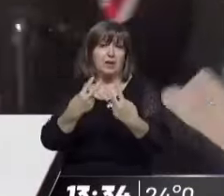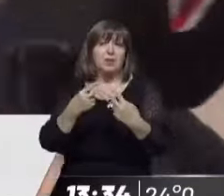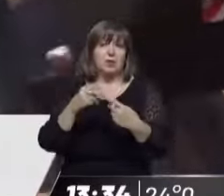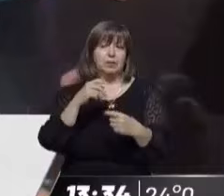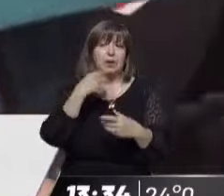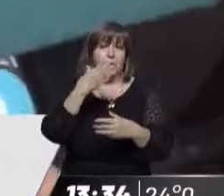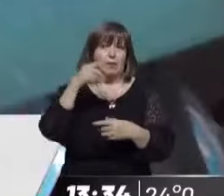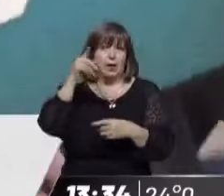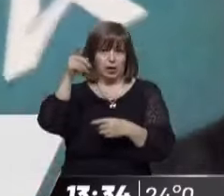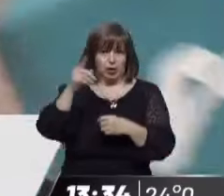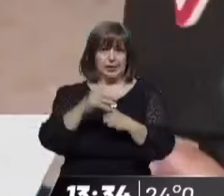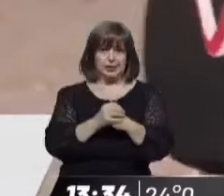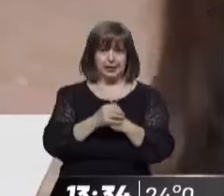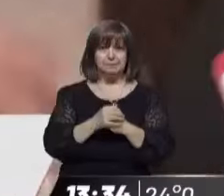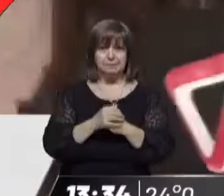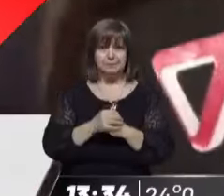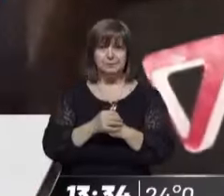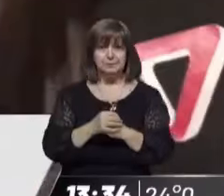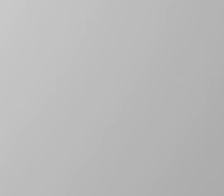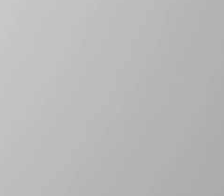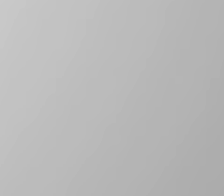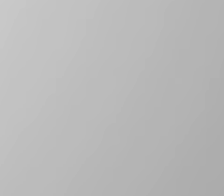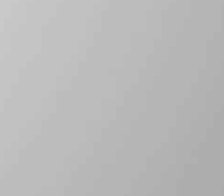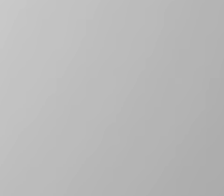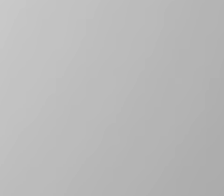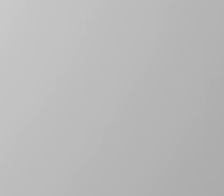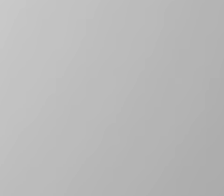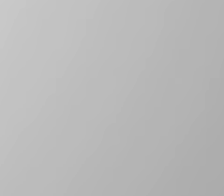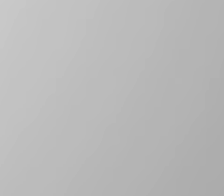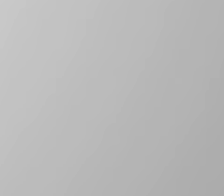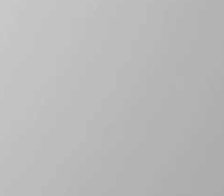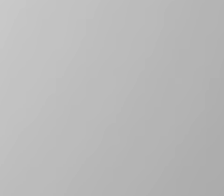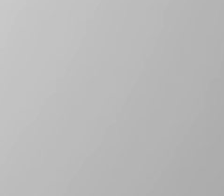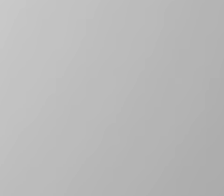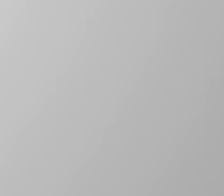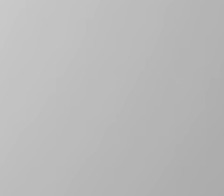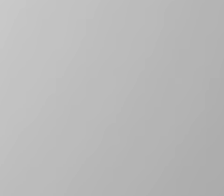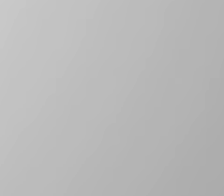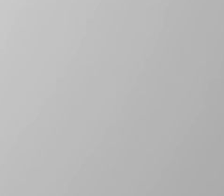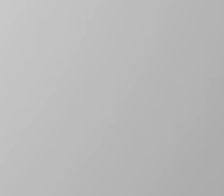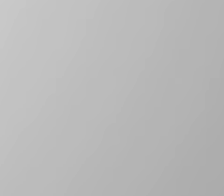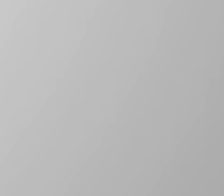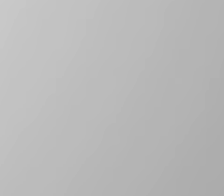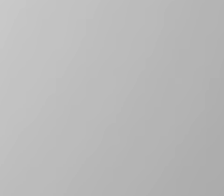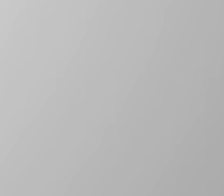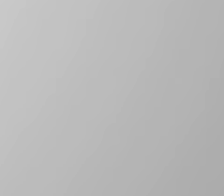también. Gracias, ministra. Bueno, la palabra de la ministra de Seguridad, Mercedes Ruz, dando detalles.